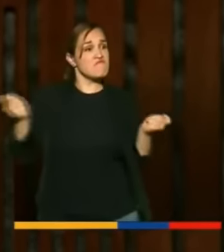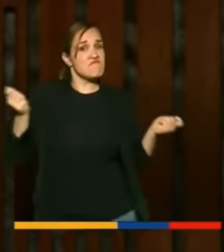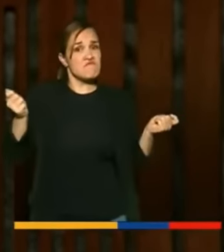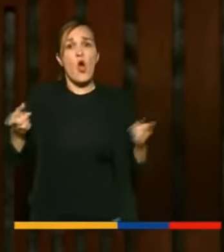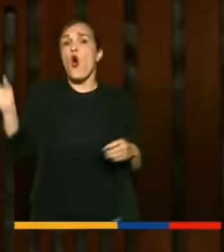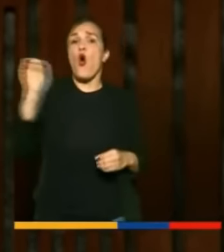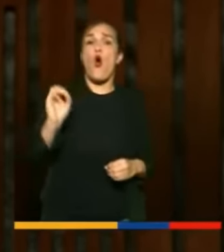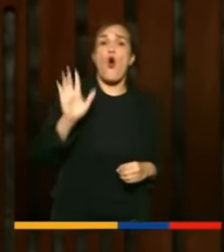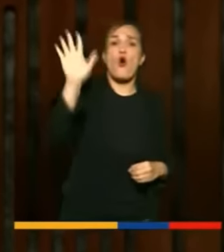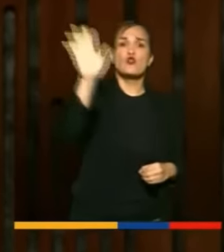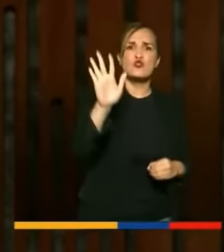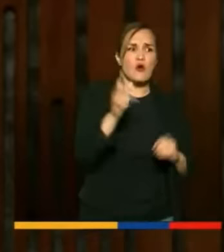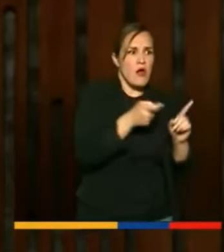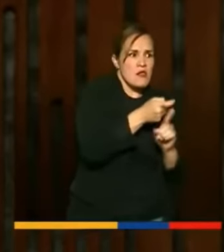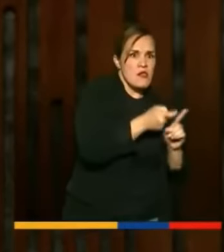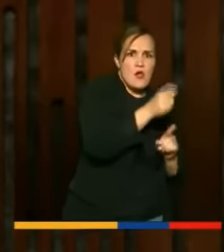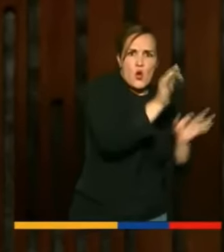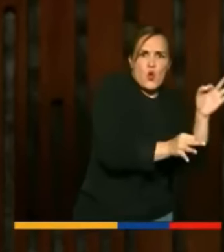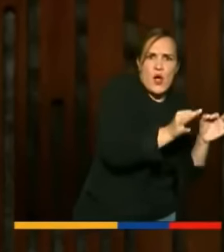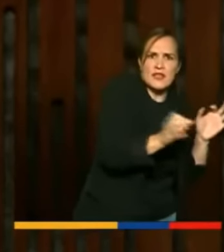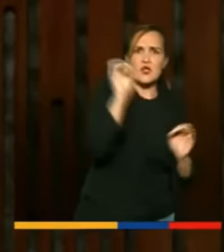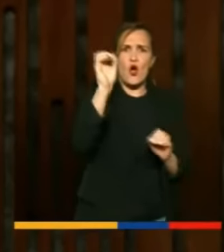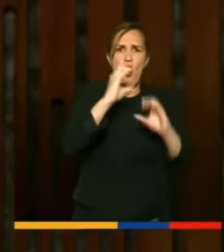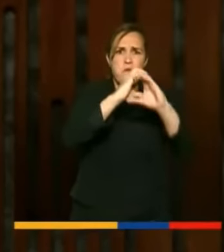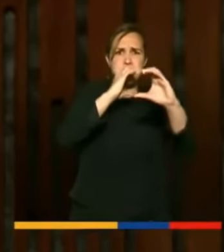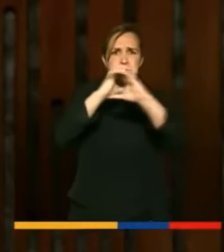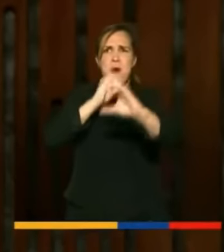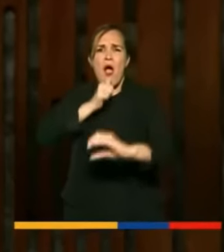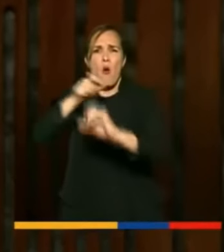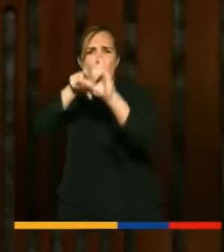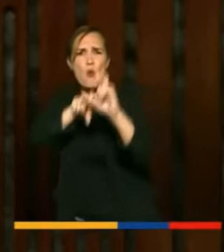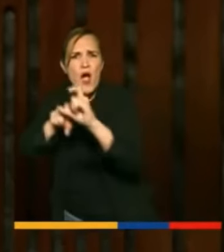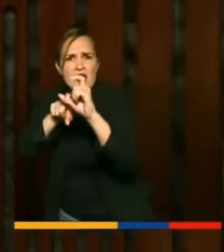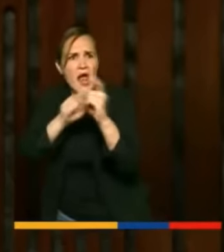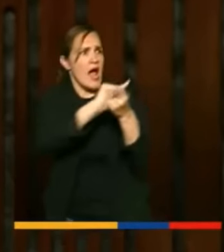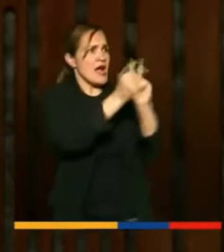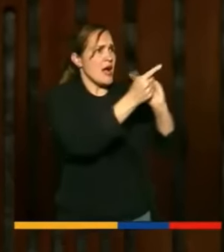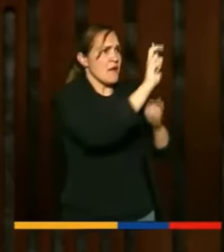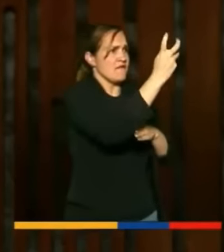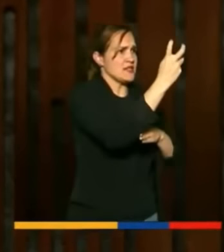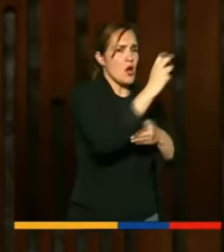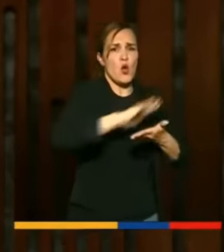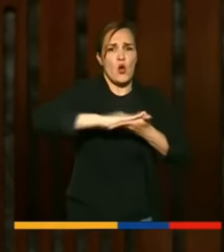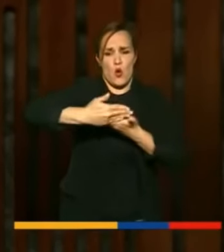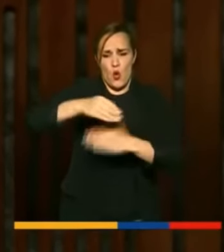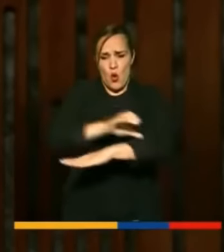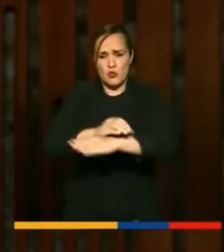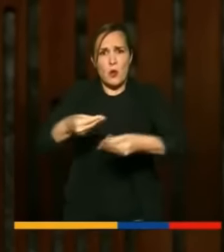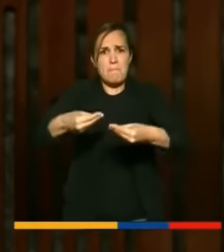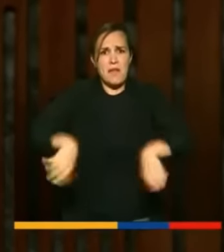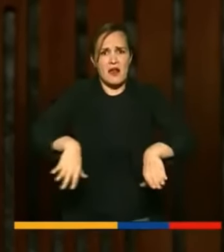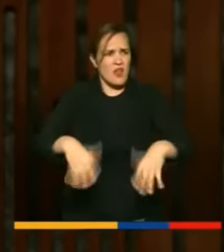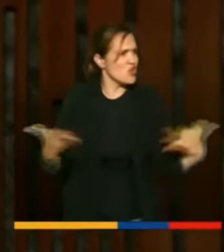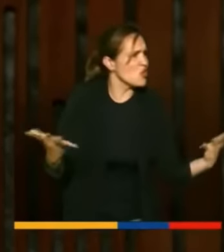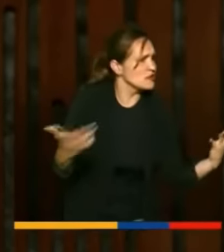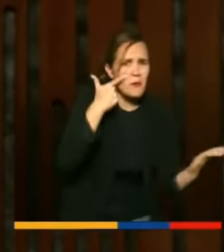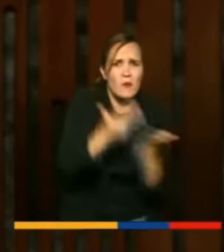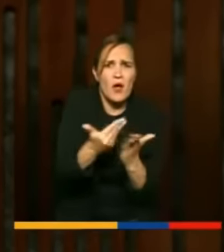de La Guajira, cambian fiscales para favorecerse, se pierden computadores y con ellos la evidencia, y para